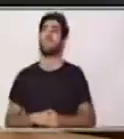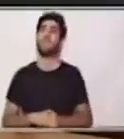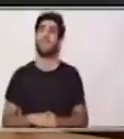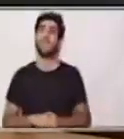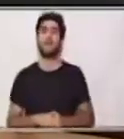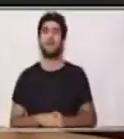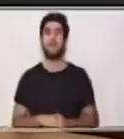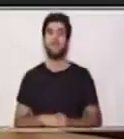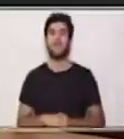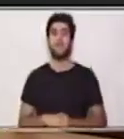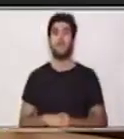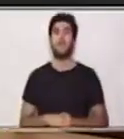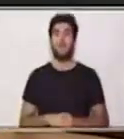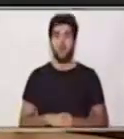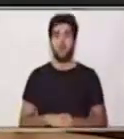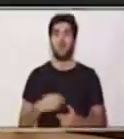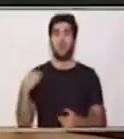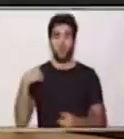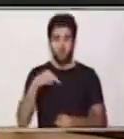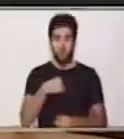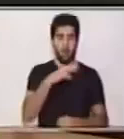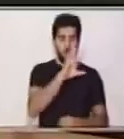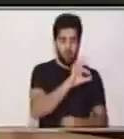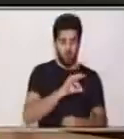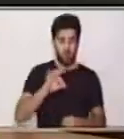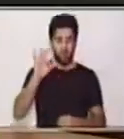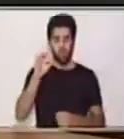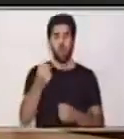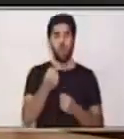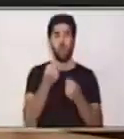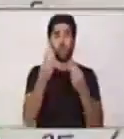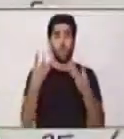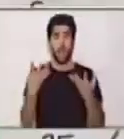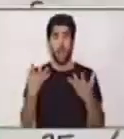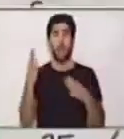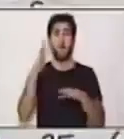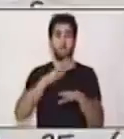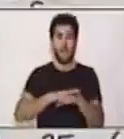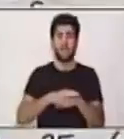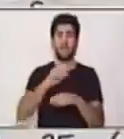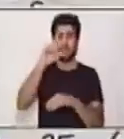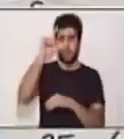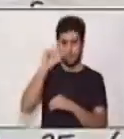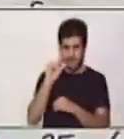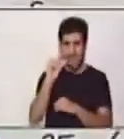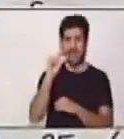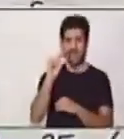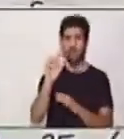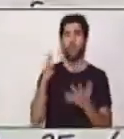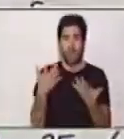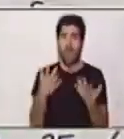a tomar el dato menor, el más pequeño, y es 9.